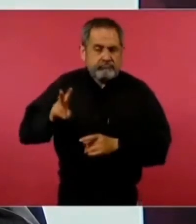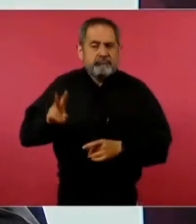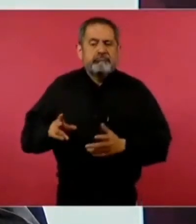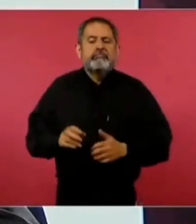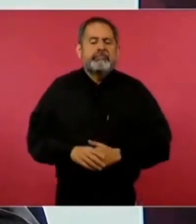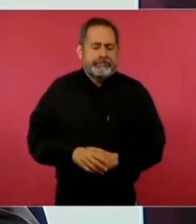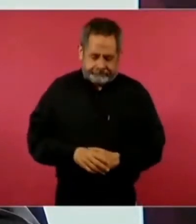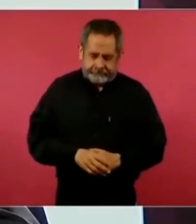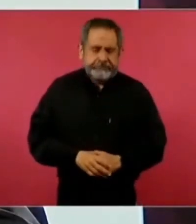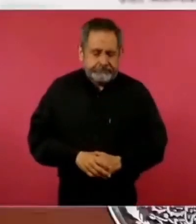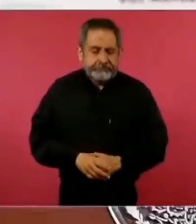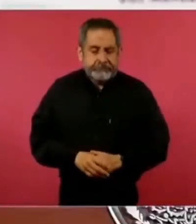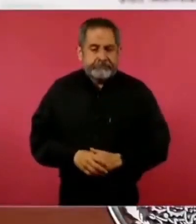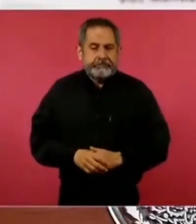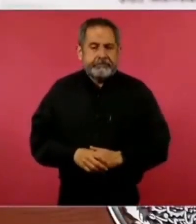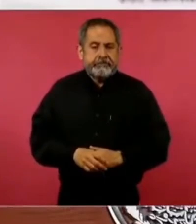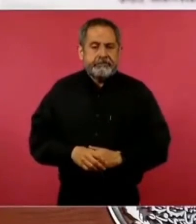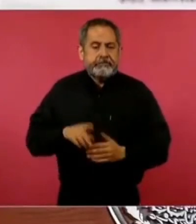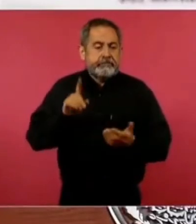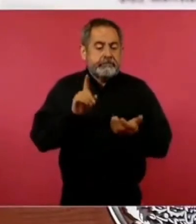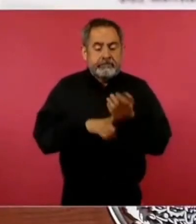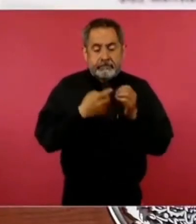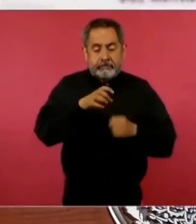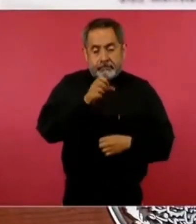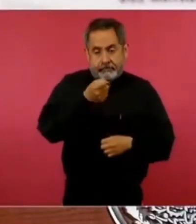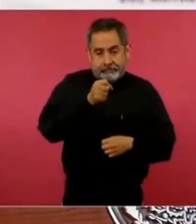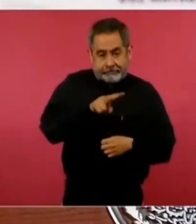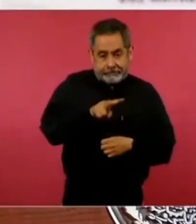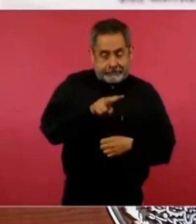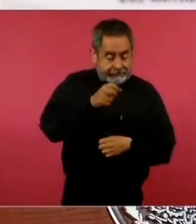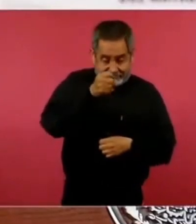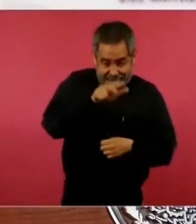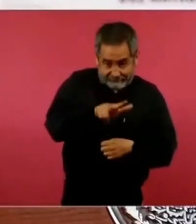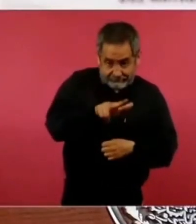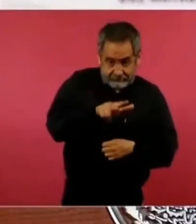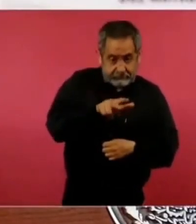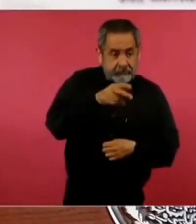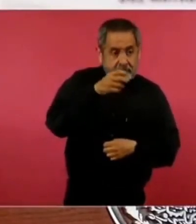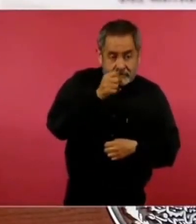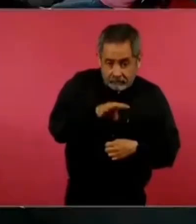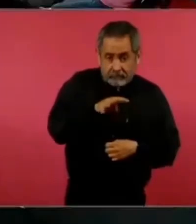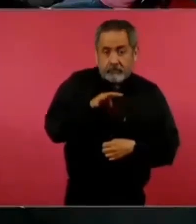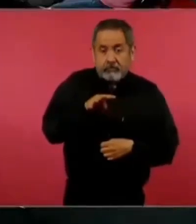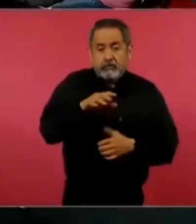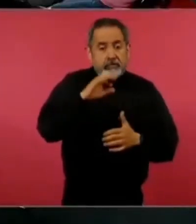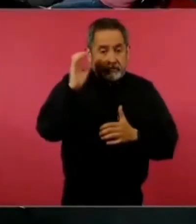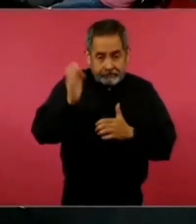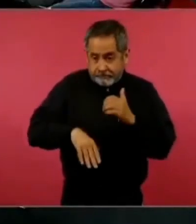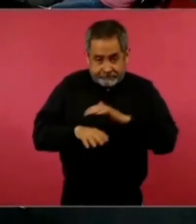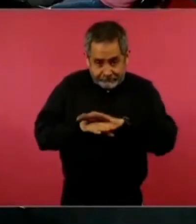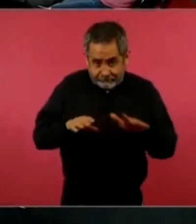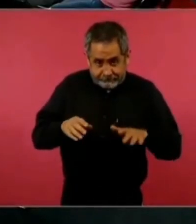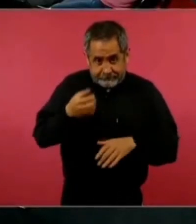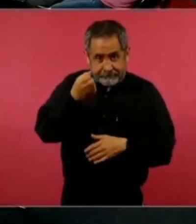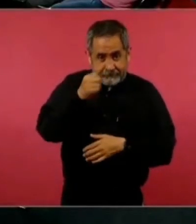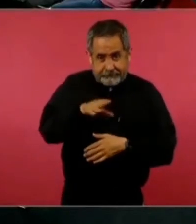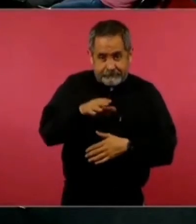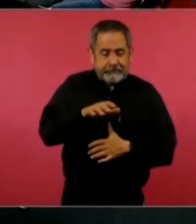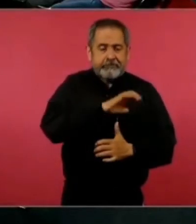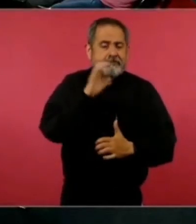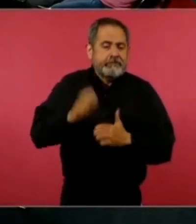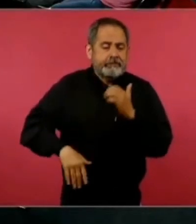Después del 68, después del 69 y al final del sexenio de Díaz Ordaz.